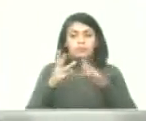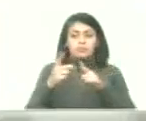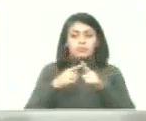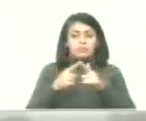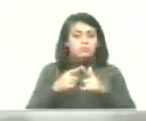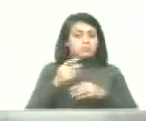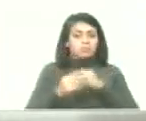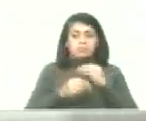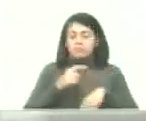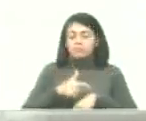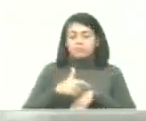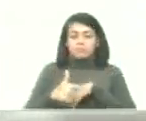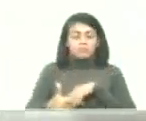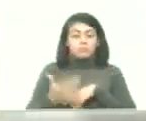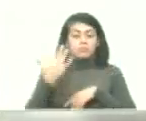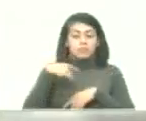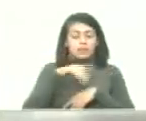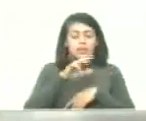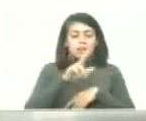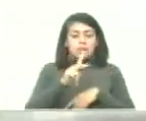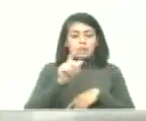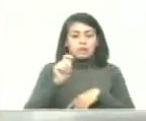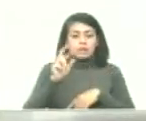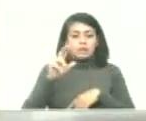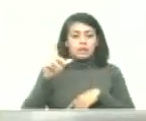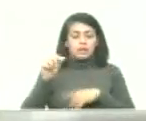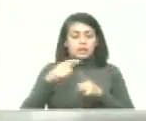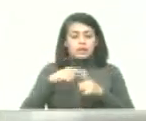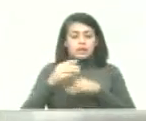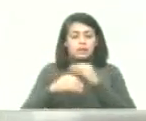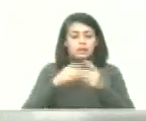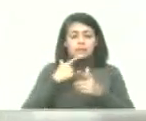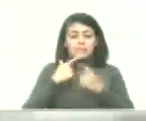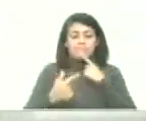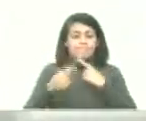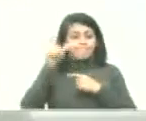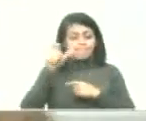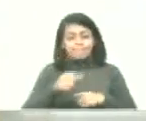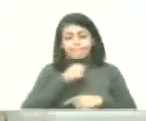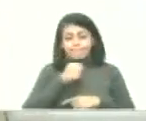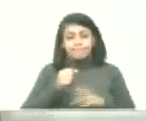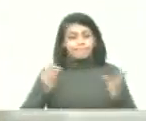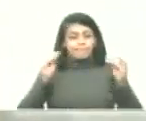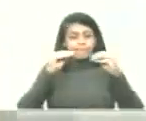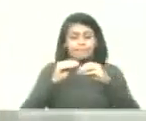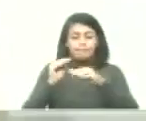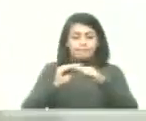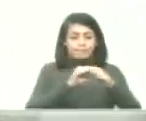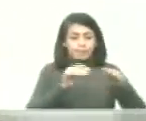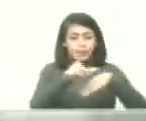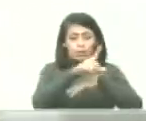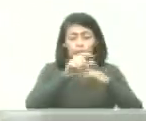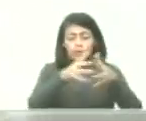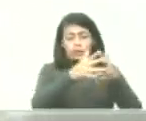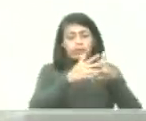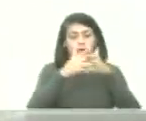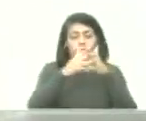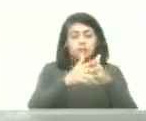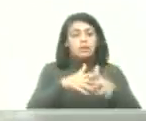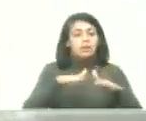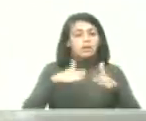hace 3 días Carla Angola dice algo peor. Carla Angola conmina y convoca al gobierno de los Estados Unidos de